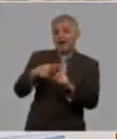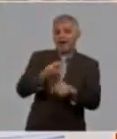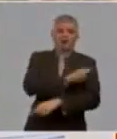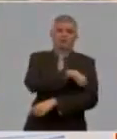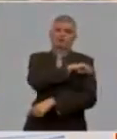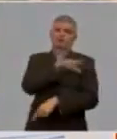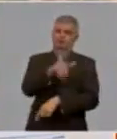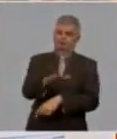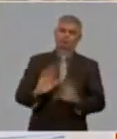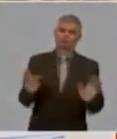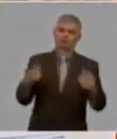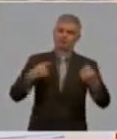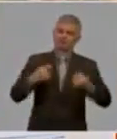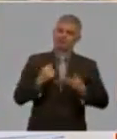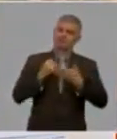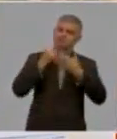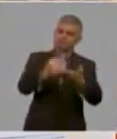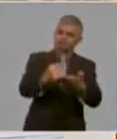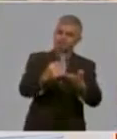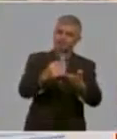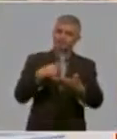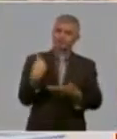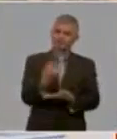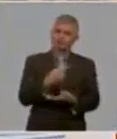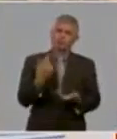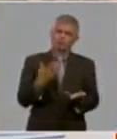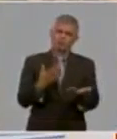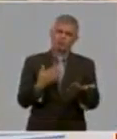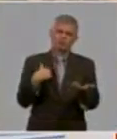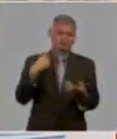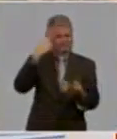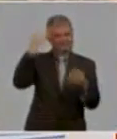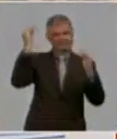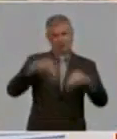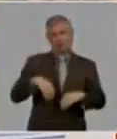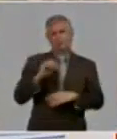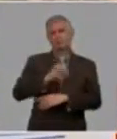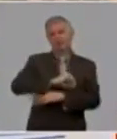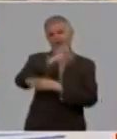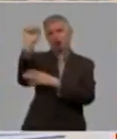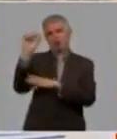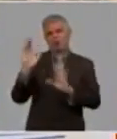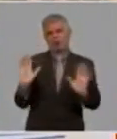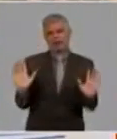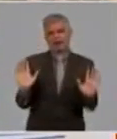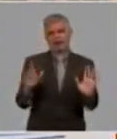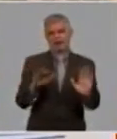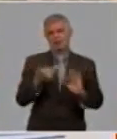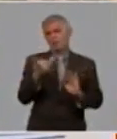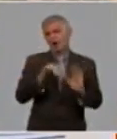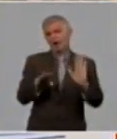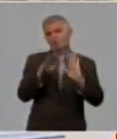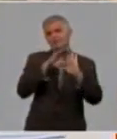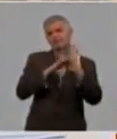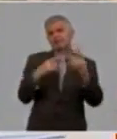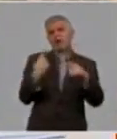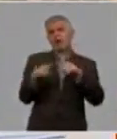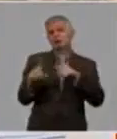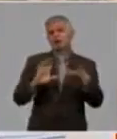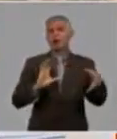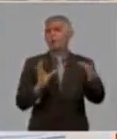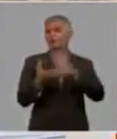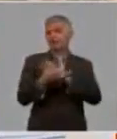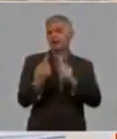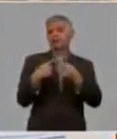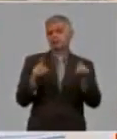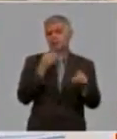población. Y lo vamos a lograr, ¿sí? Tenemos el convencimiento de que como hay otras medidas complejas, también en estas vamos